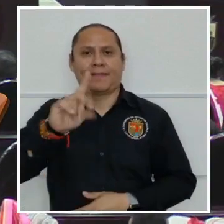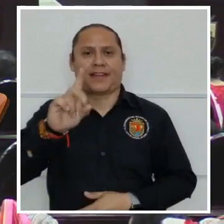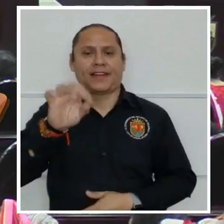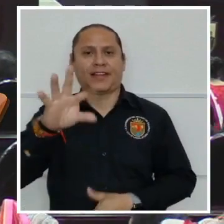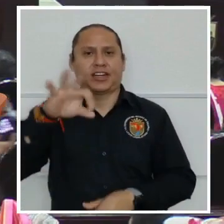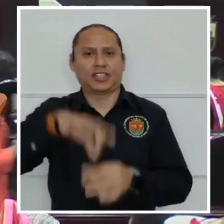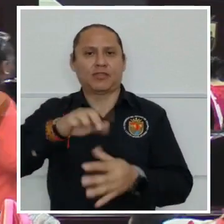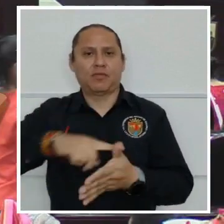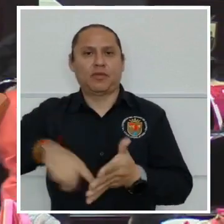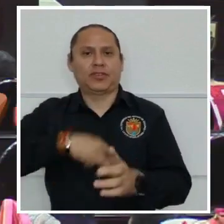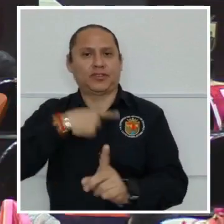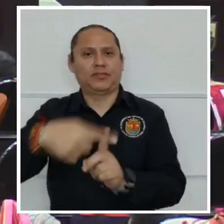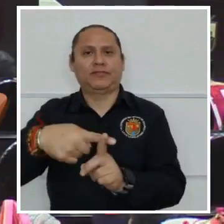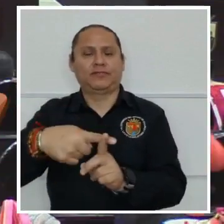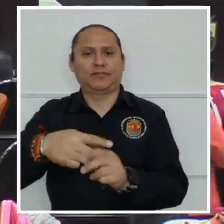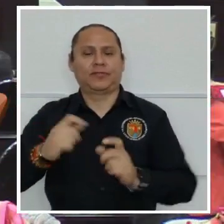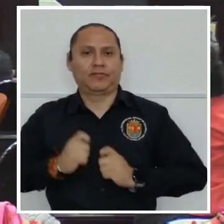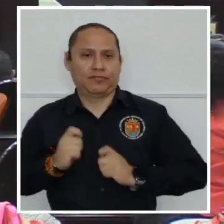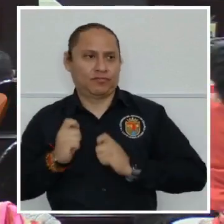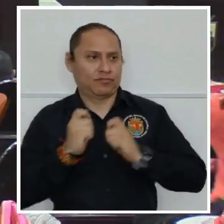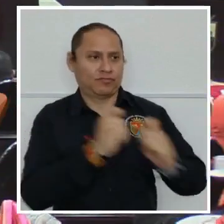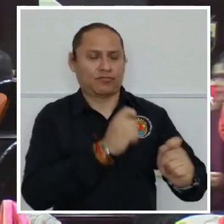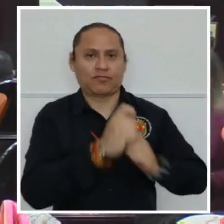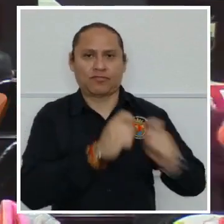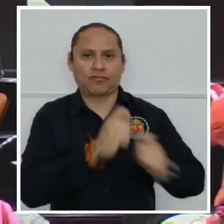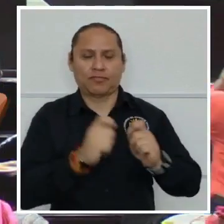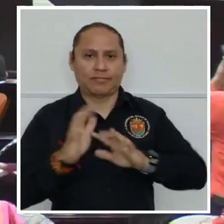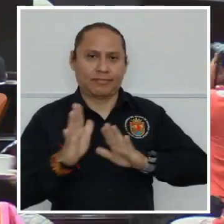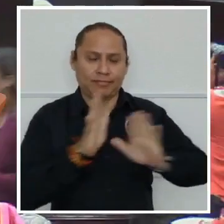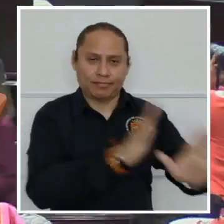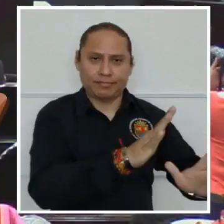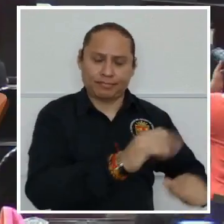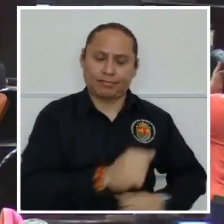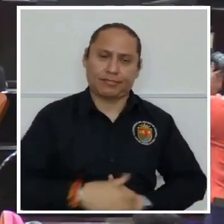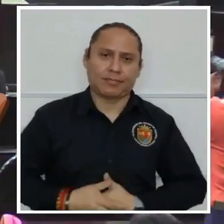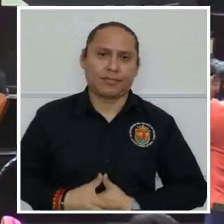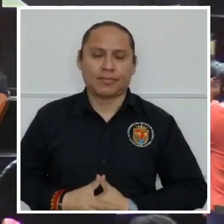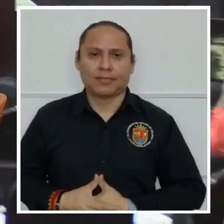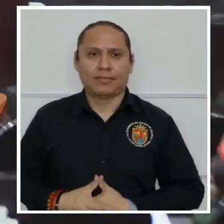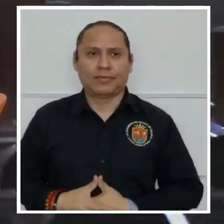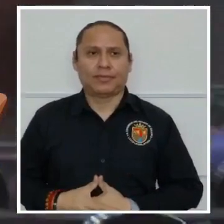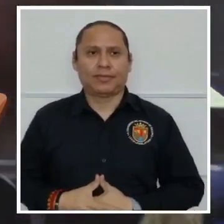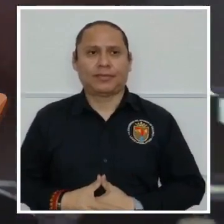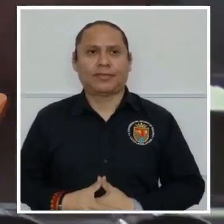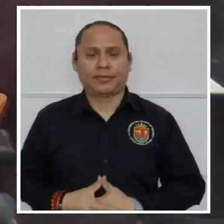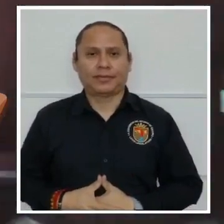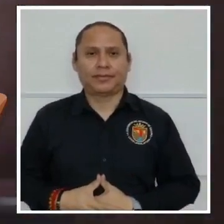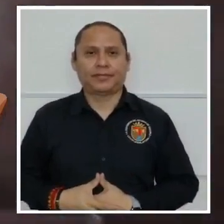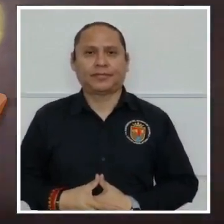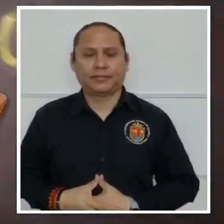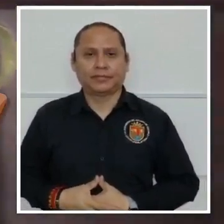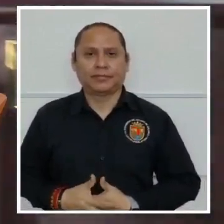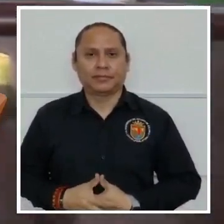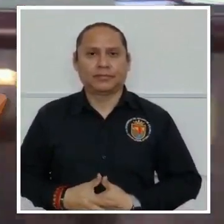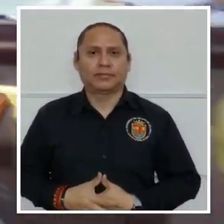33 votos a favor, córranse los trámites legislativos correspondientes.